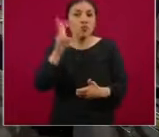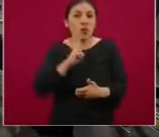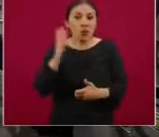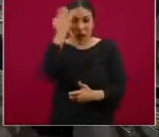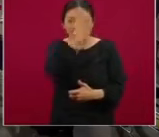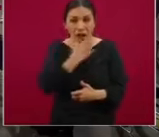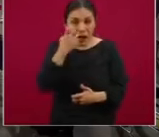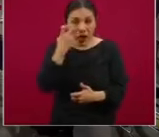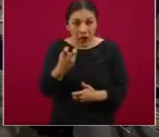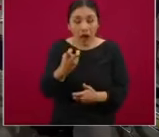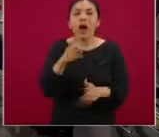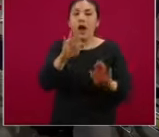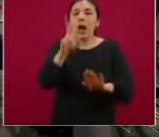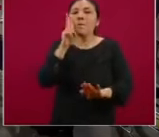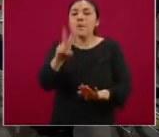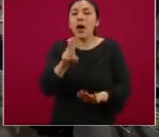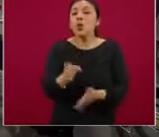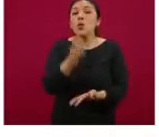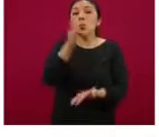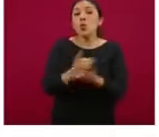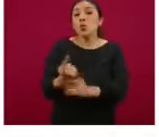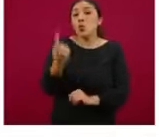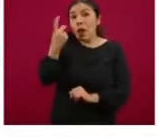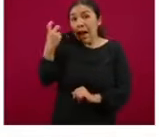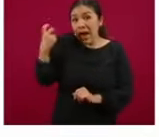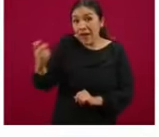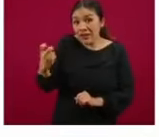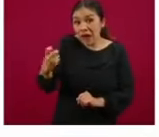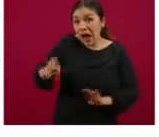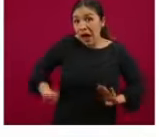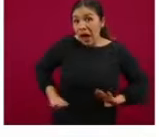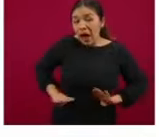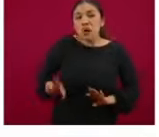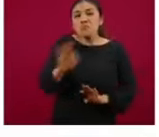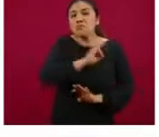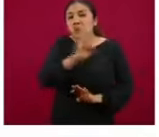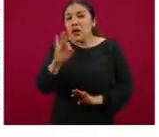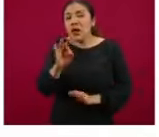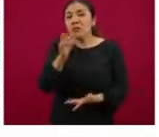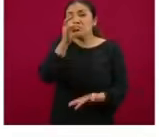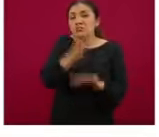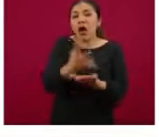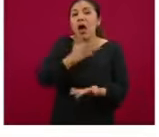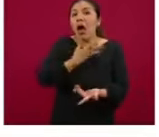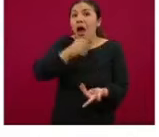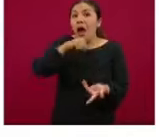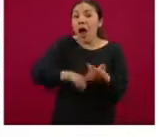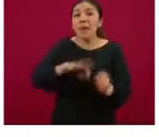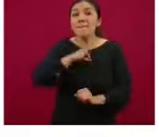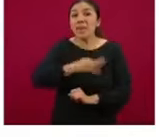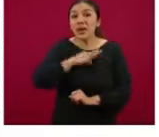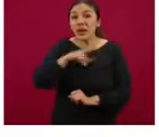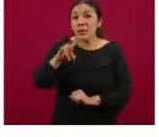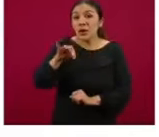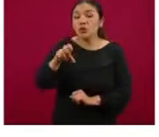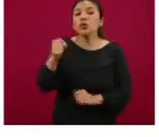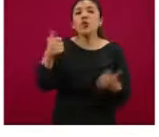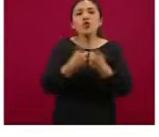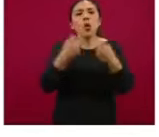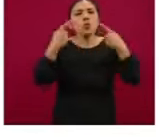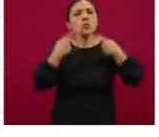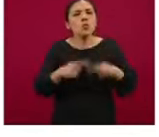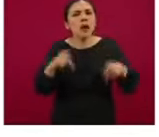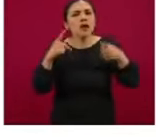muestra, vemos que es la única que en su momento pudiera identificarnos la presencia del virus en